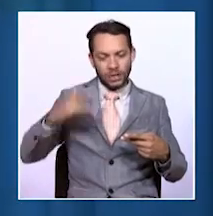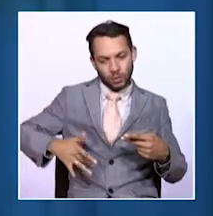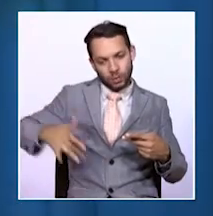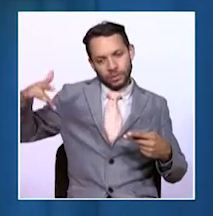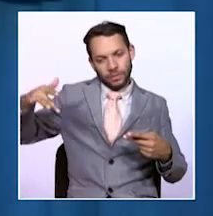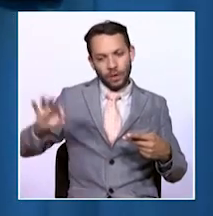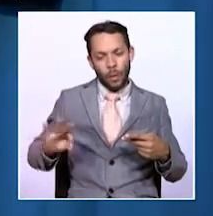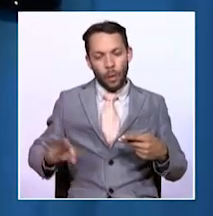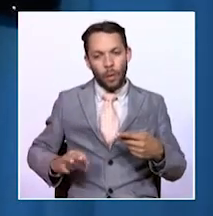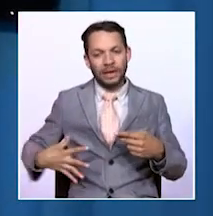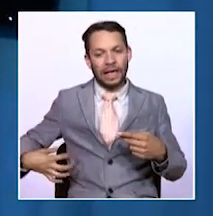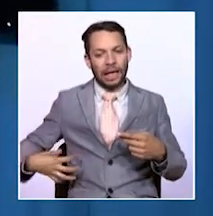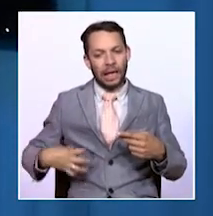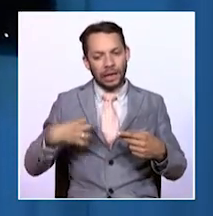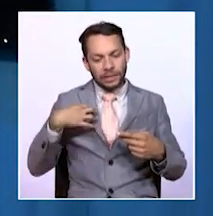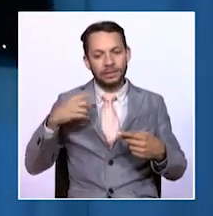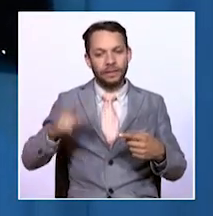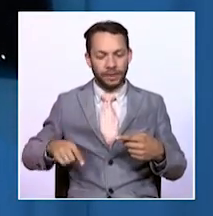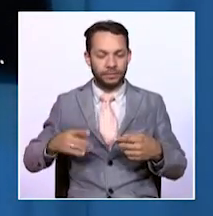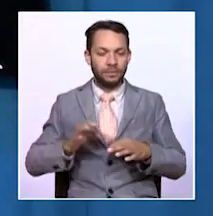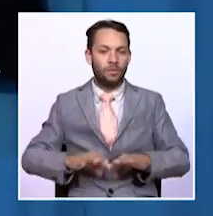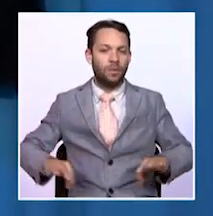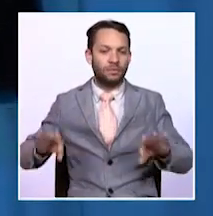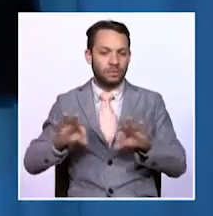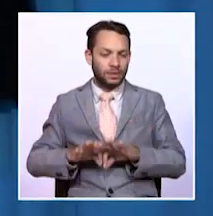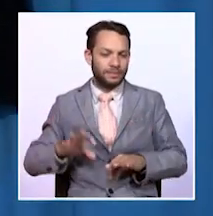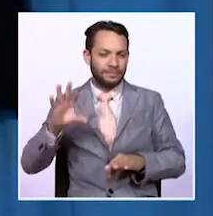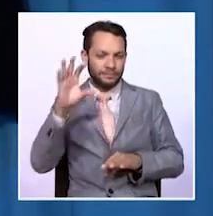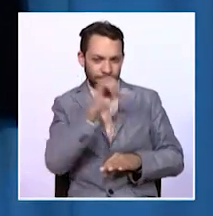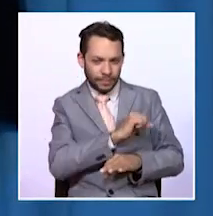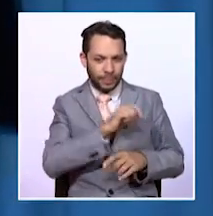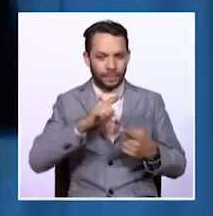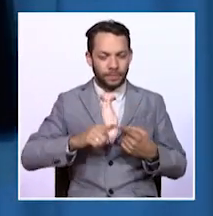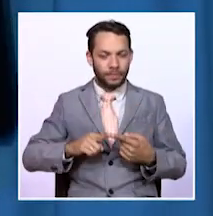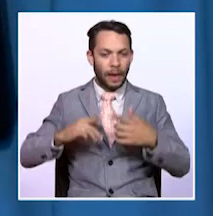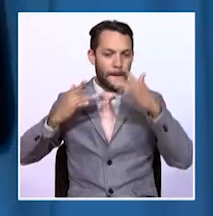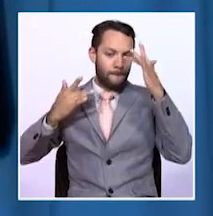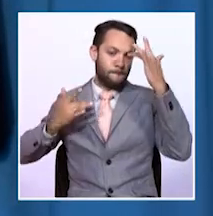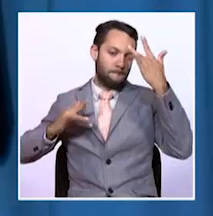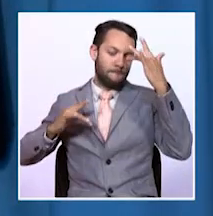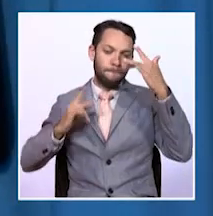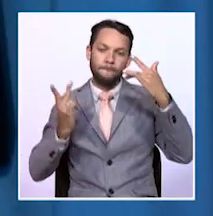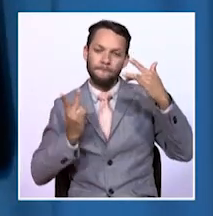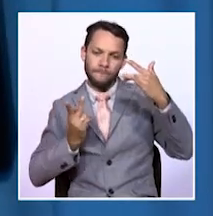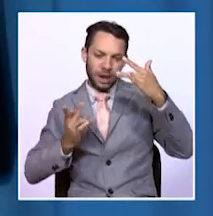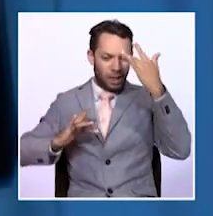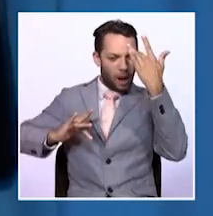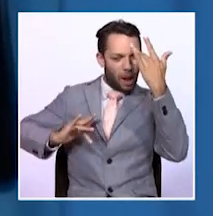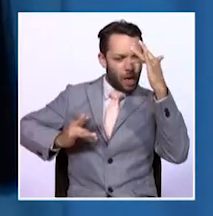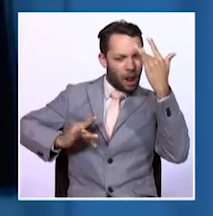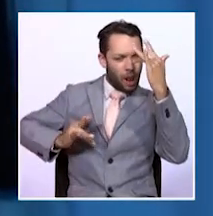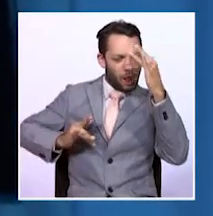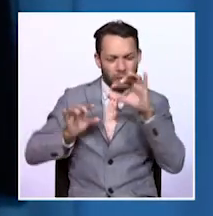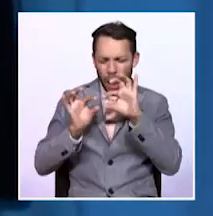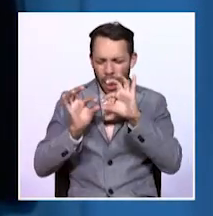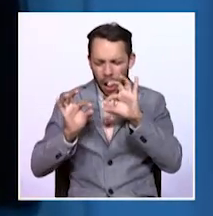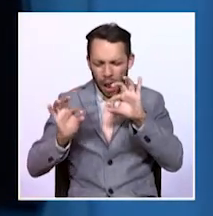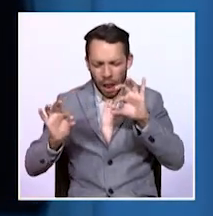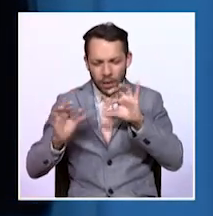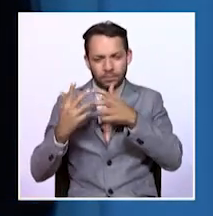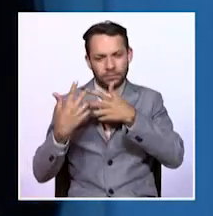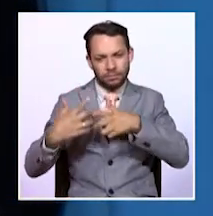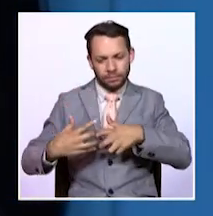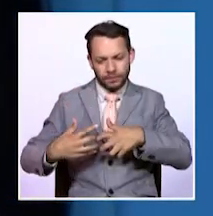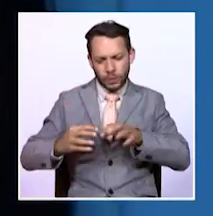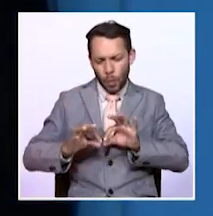masa, un tumor en el hígado. Y empezamos a ver también la vesícula biliar, que es un órgano muy importante, es uno de los órganos